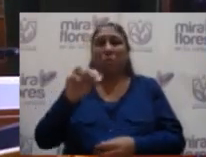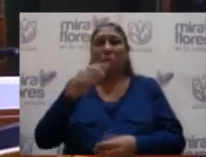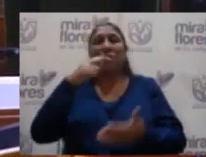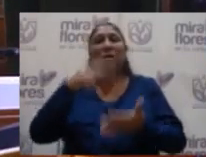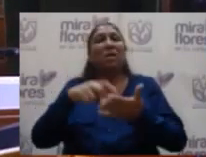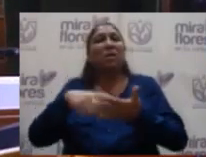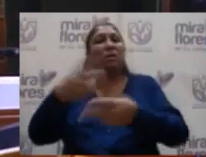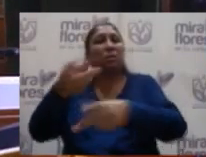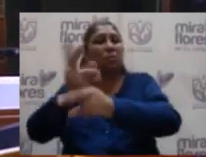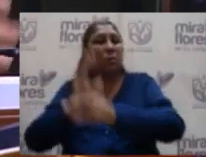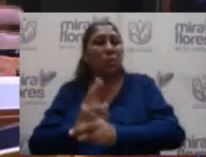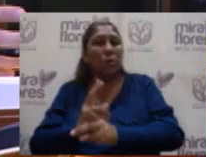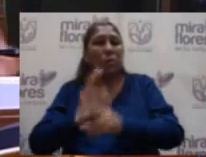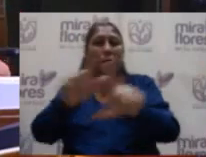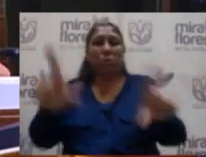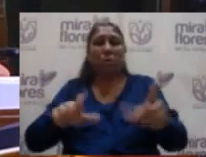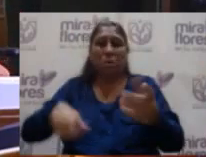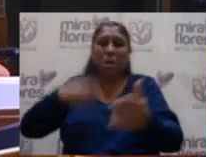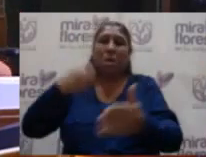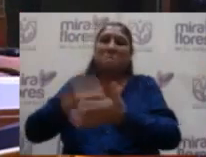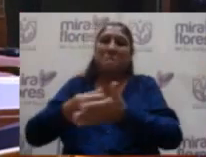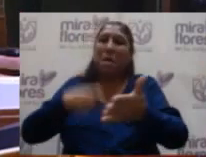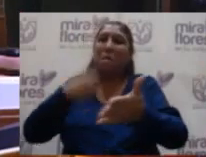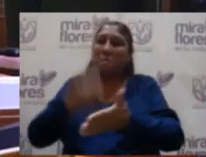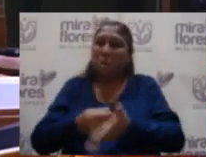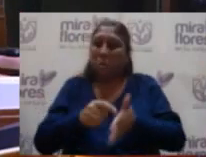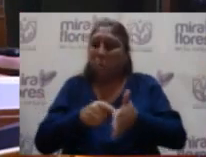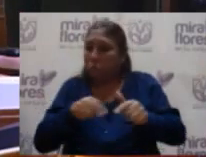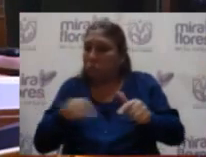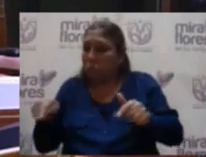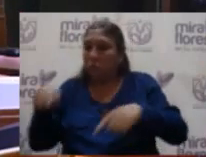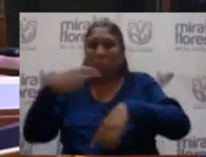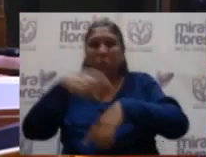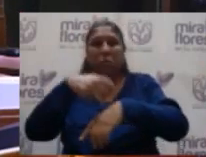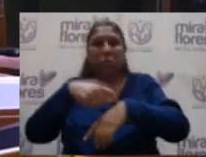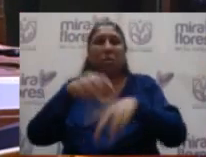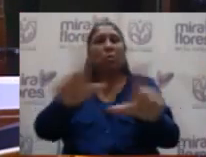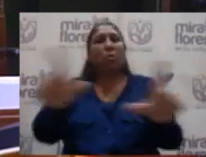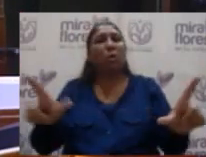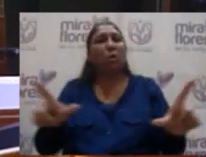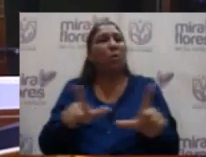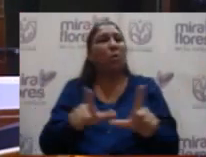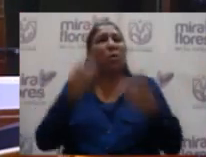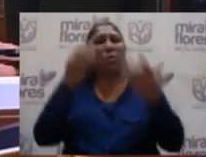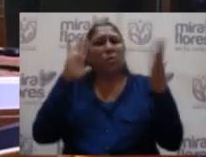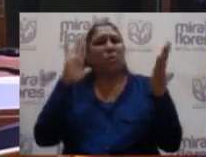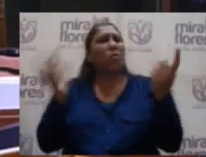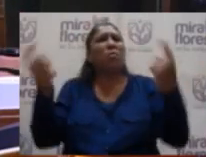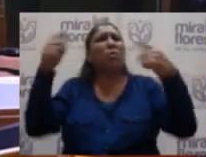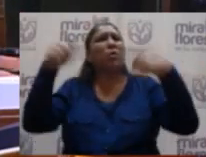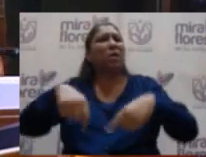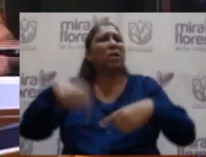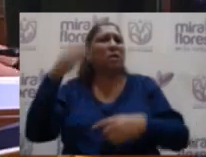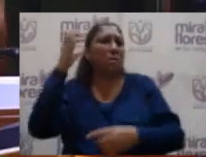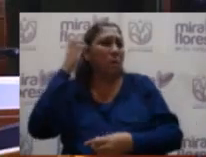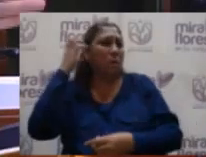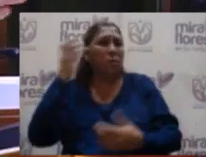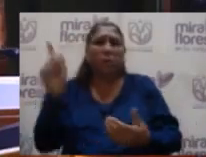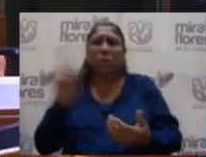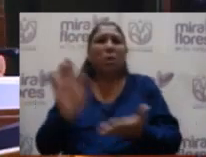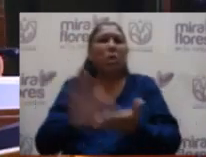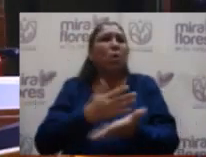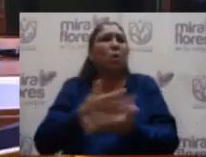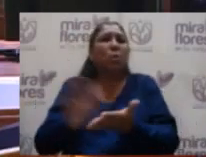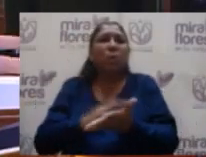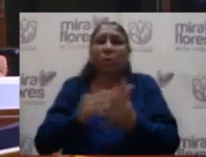cosa que viene a ser el pago periódico que se hace por la utilización de un espacio público. Yo no veo por qué acá en Miraflores no podamos desde